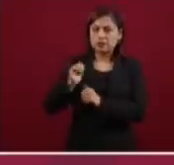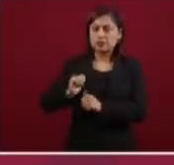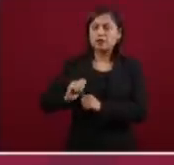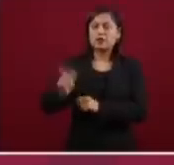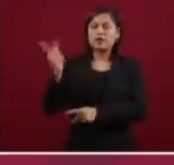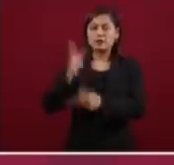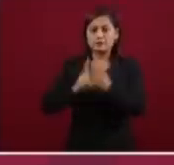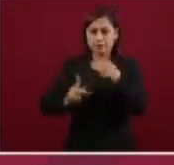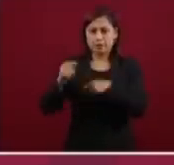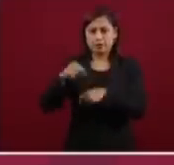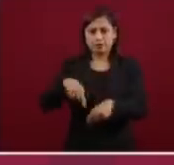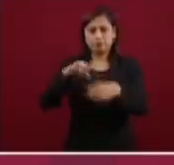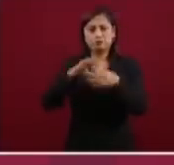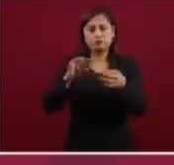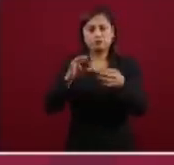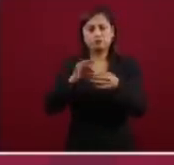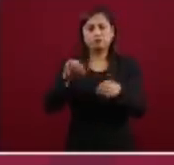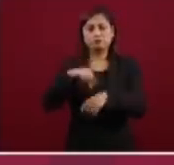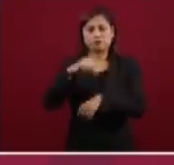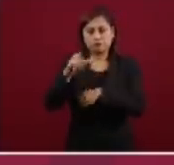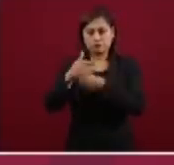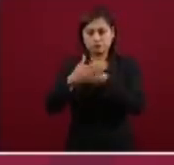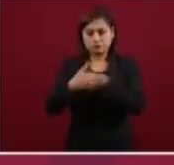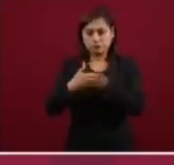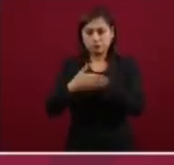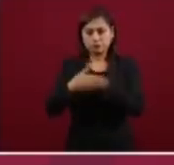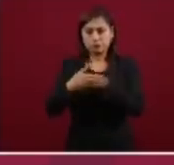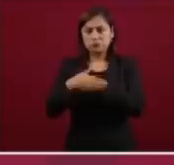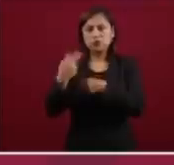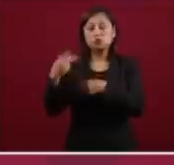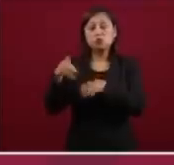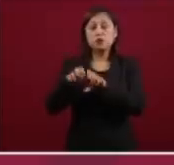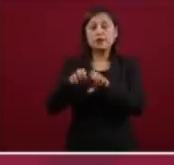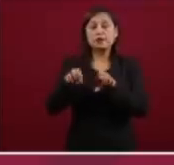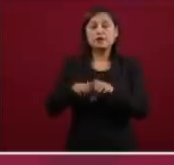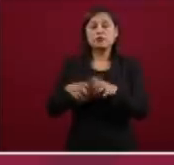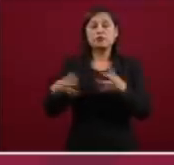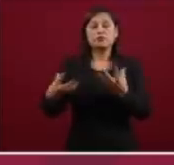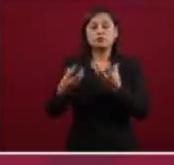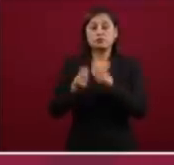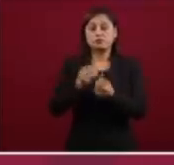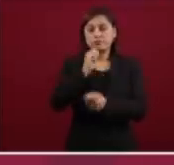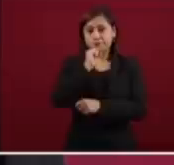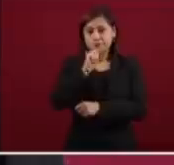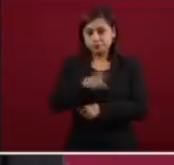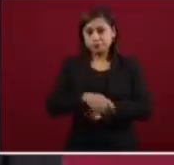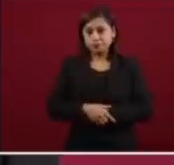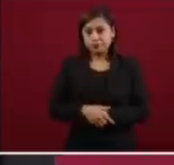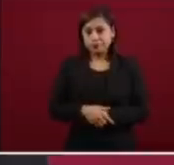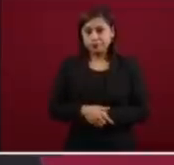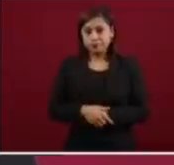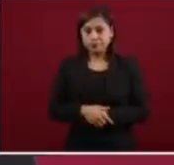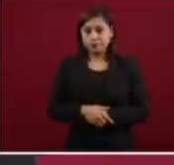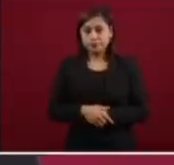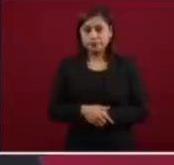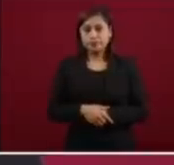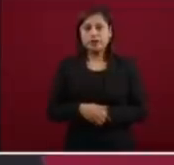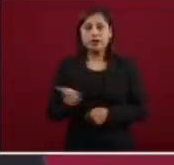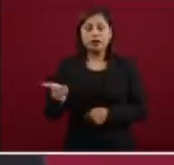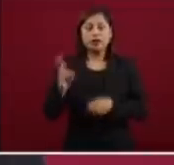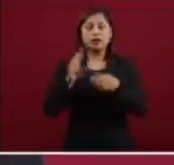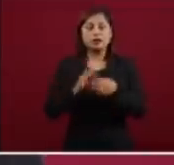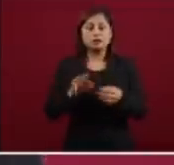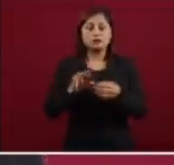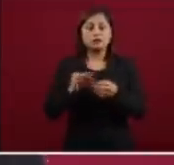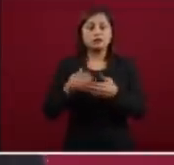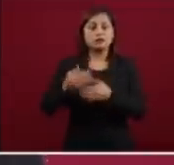equipo y d lo que pasaba en junio cuando se